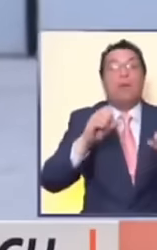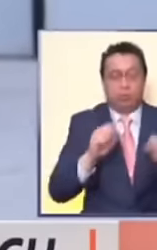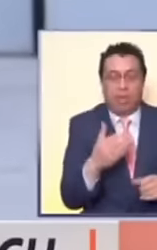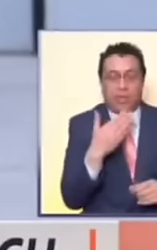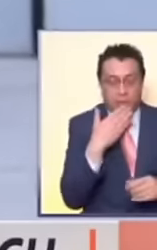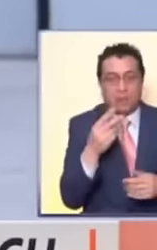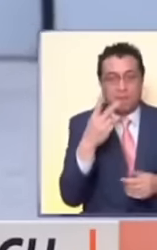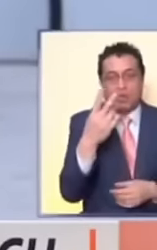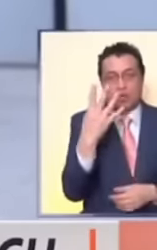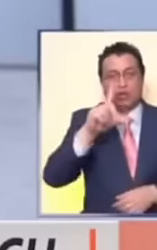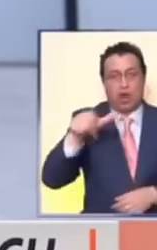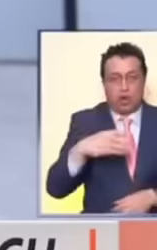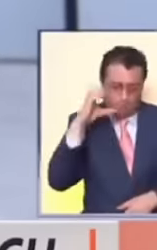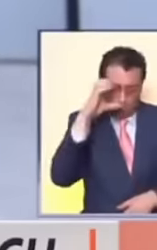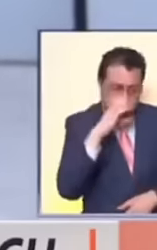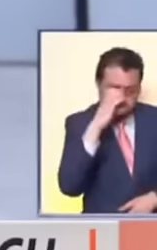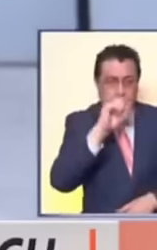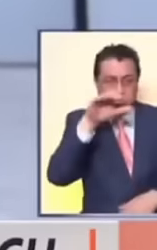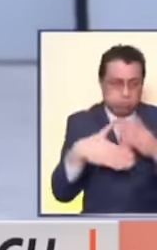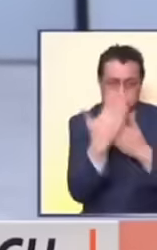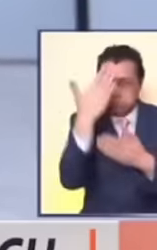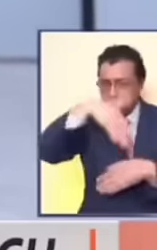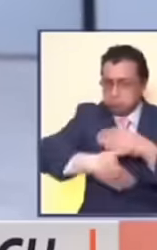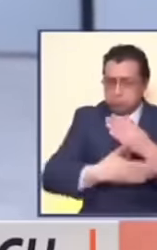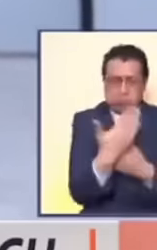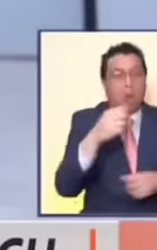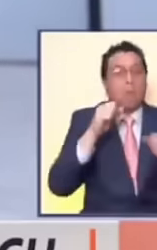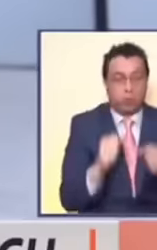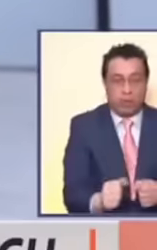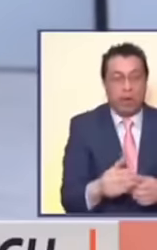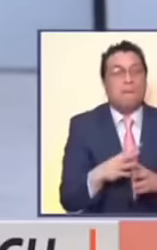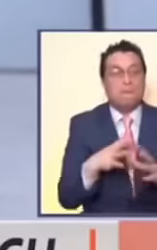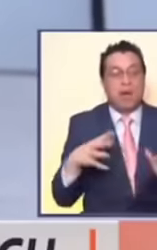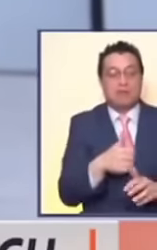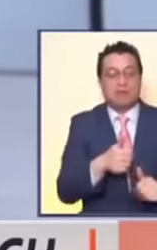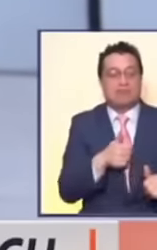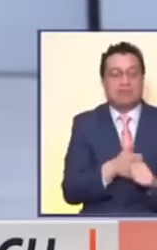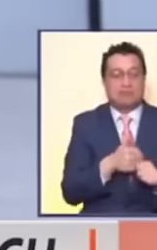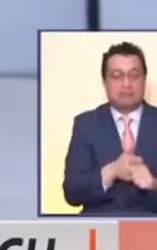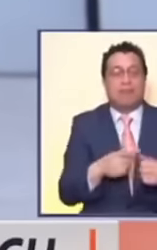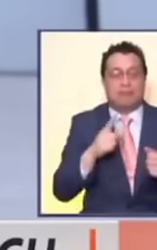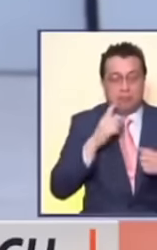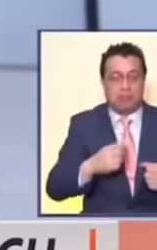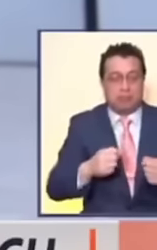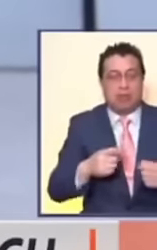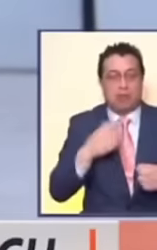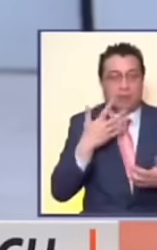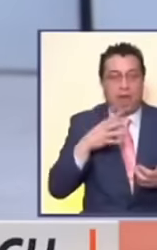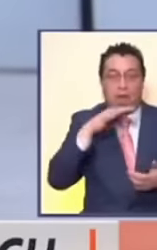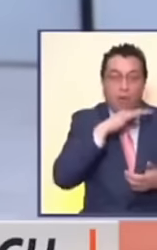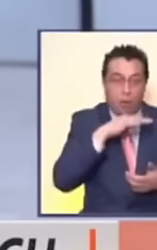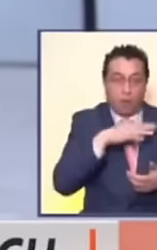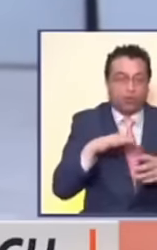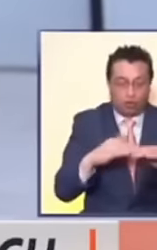operar las 24 horas. Por lo tanto, claro que nos va a dar un mayor respaldo y un uso eficiente de los medios para